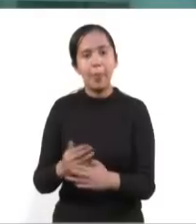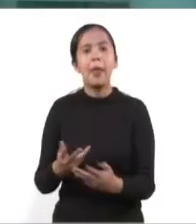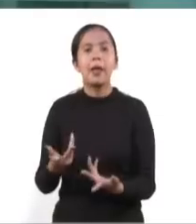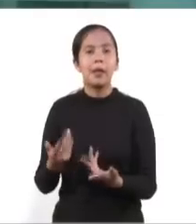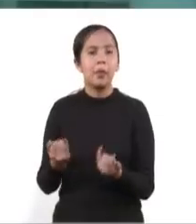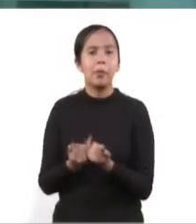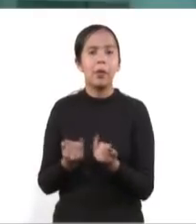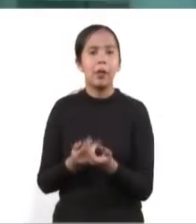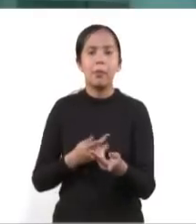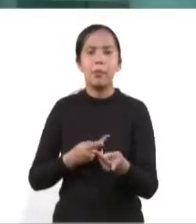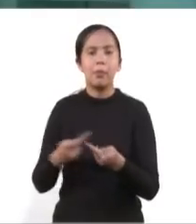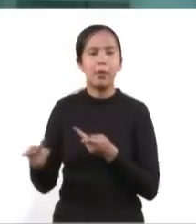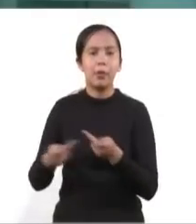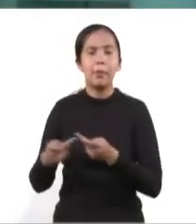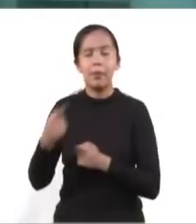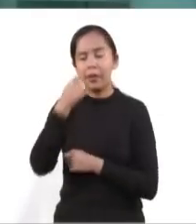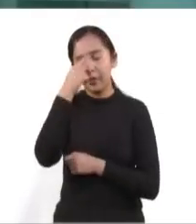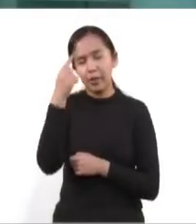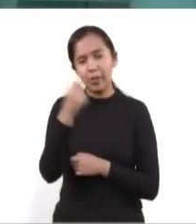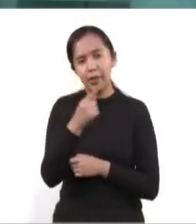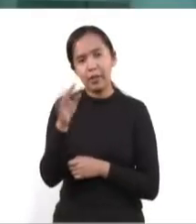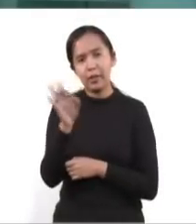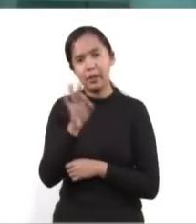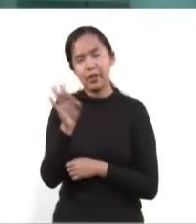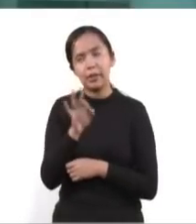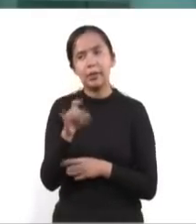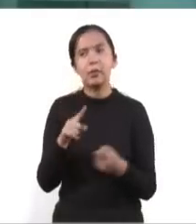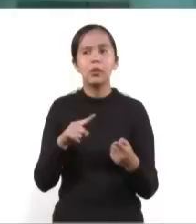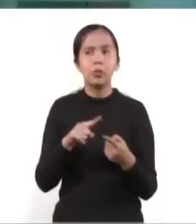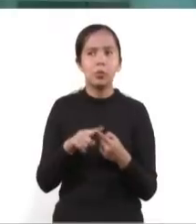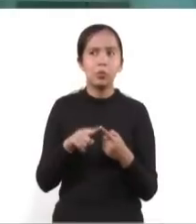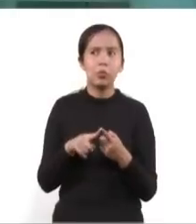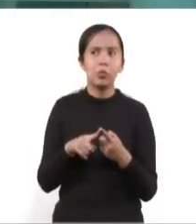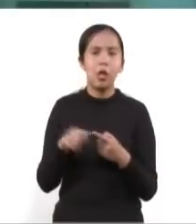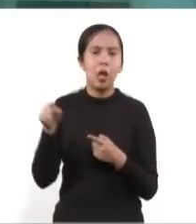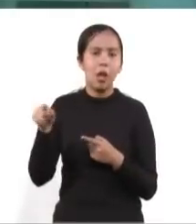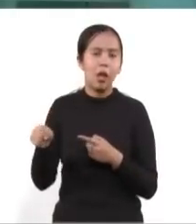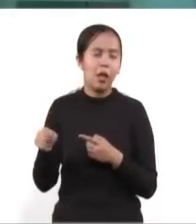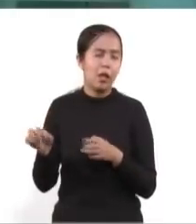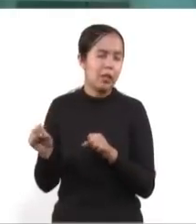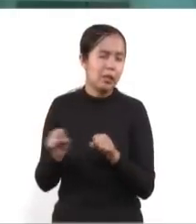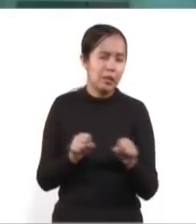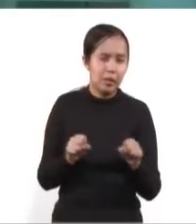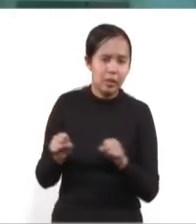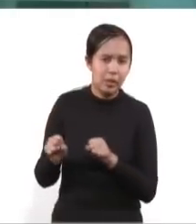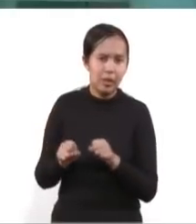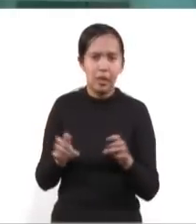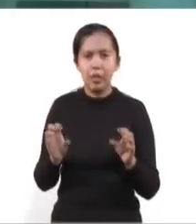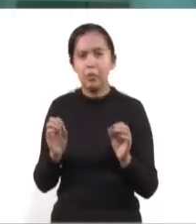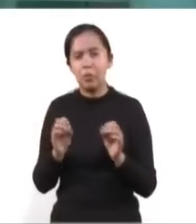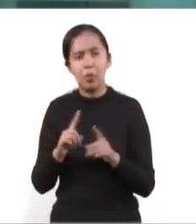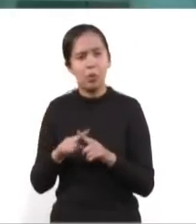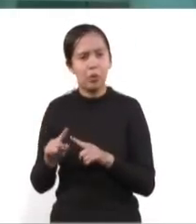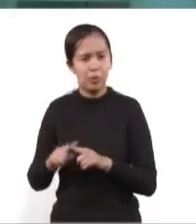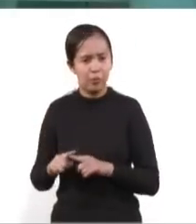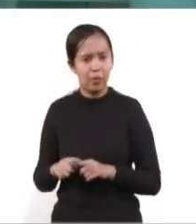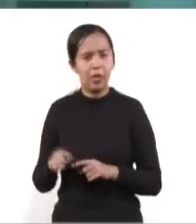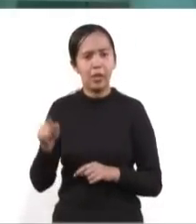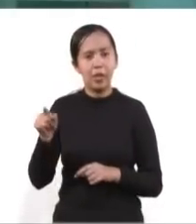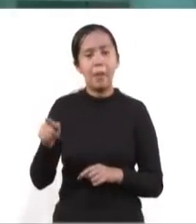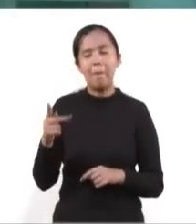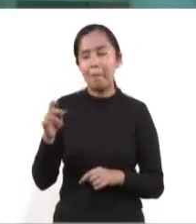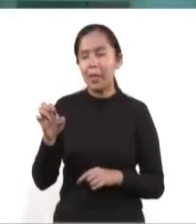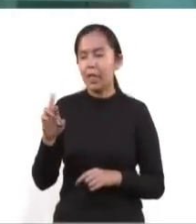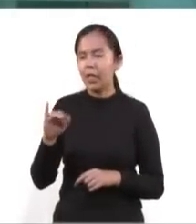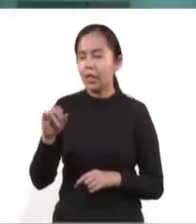prevenida para cualquier tipo de fenómeno, ya fuese natural. Está diseñada avalada por la Secretaría de Obras, por los